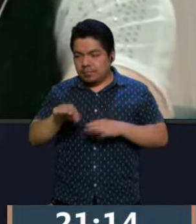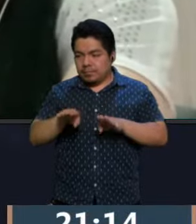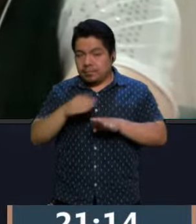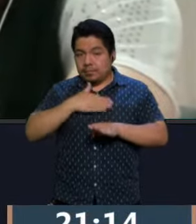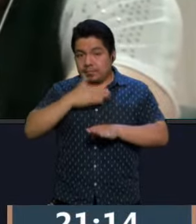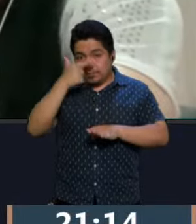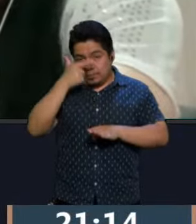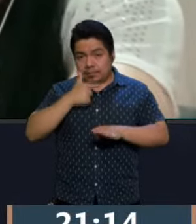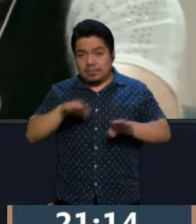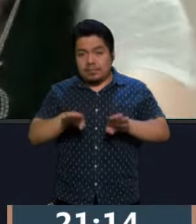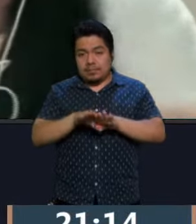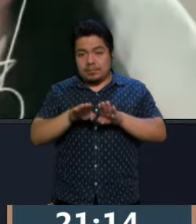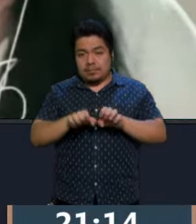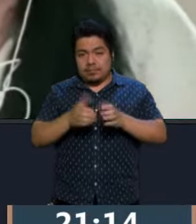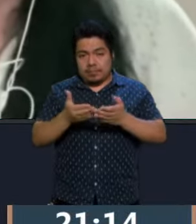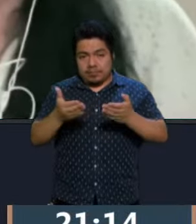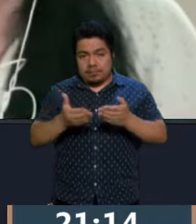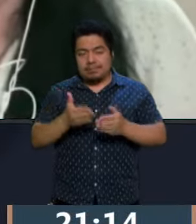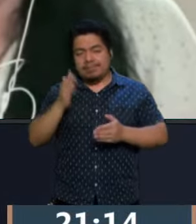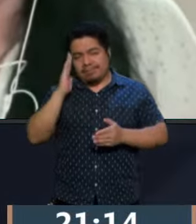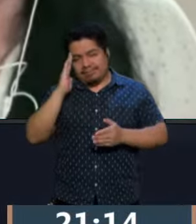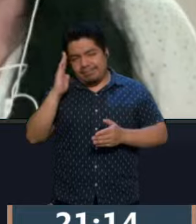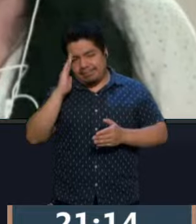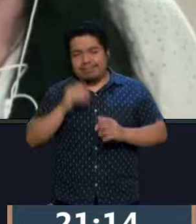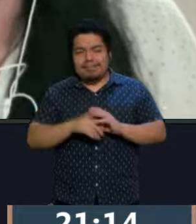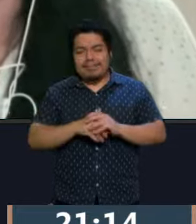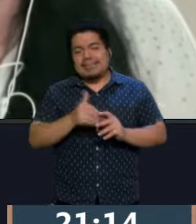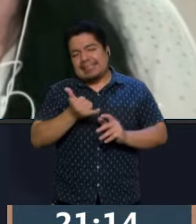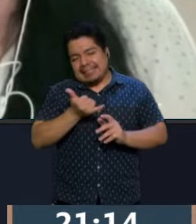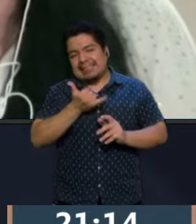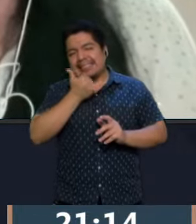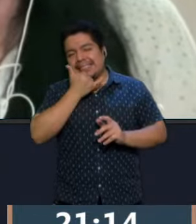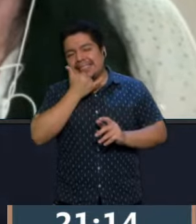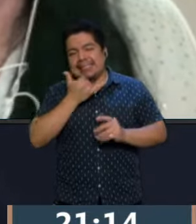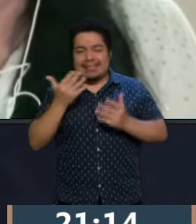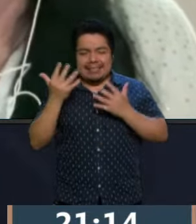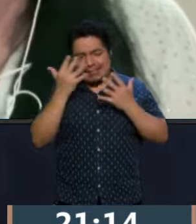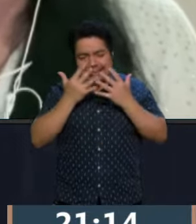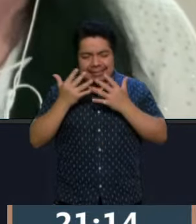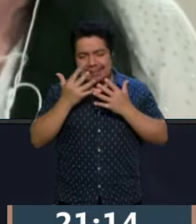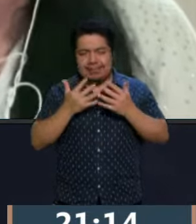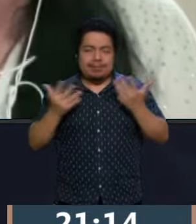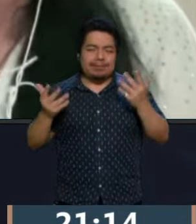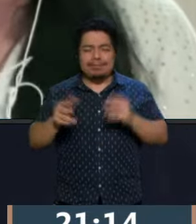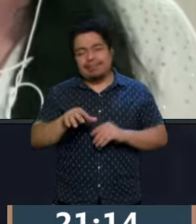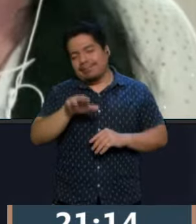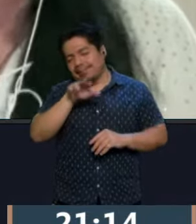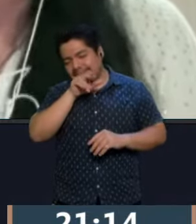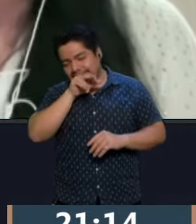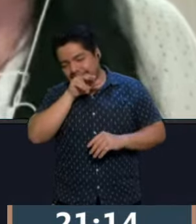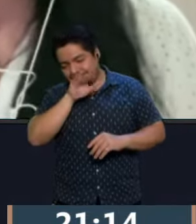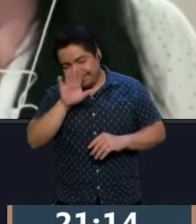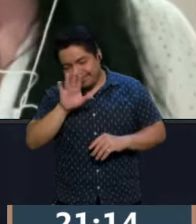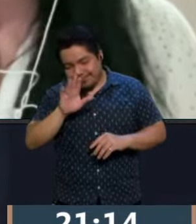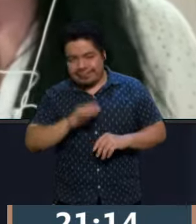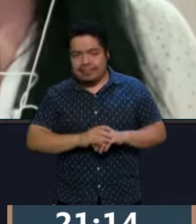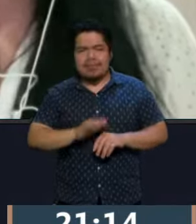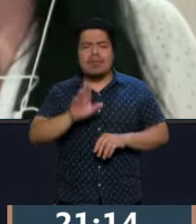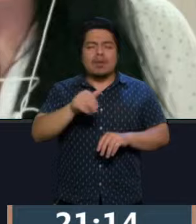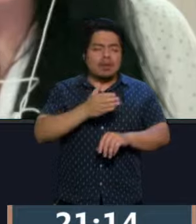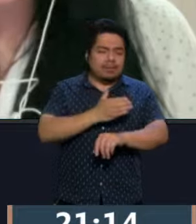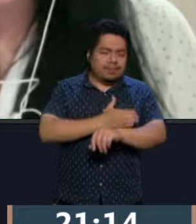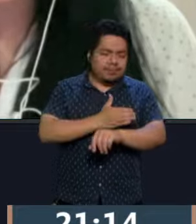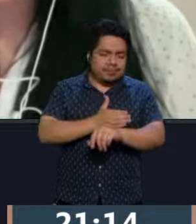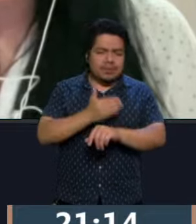¿Ahí me escuchas, Nancy? Ya, ay, Perfecto, perdón, es que quién sabe qué le pasaba a no te mi preocupes. audífono. Qué bueno que nos